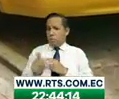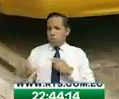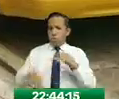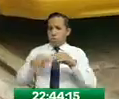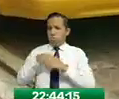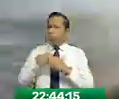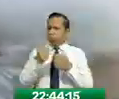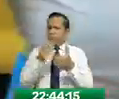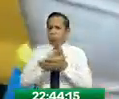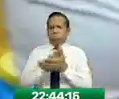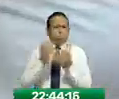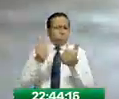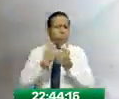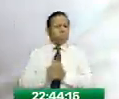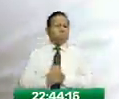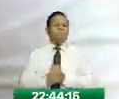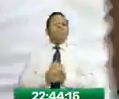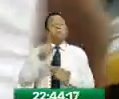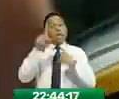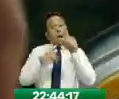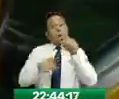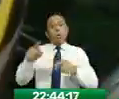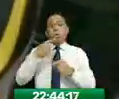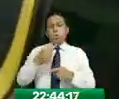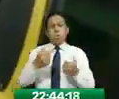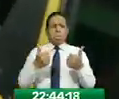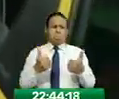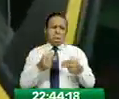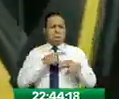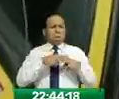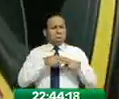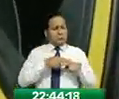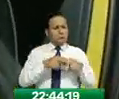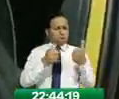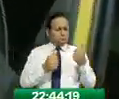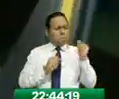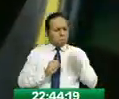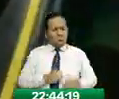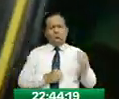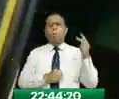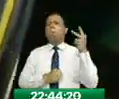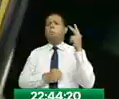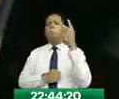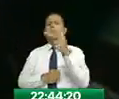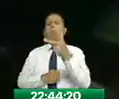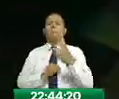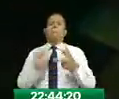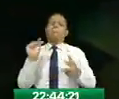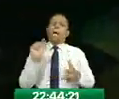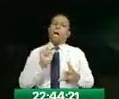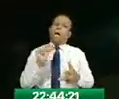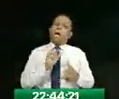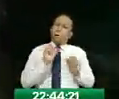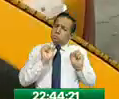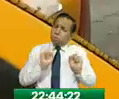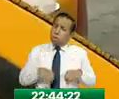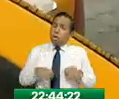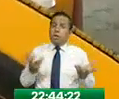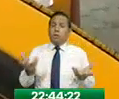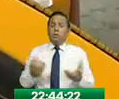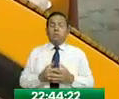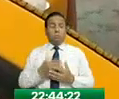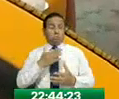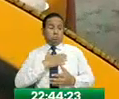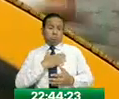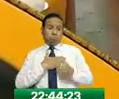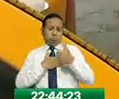esta alternativa les permite gozar de los beneficios de un taxi normal, pero a un precio reducido. Sí, para